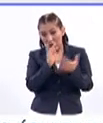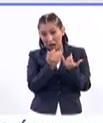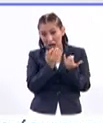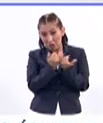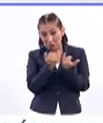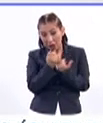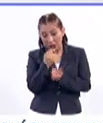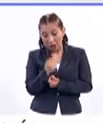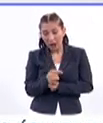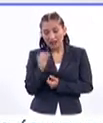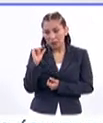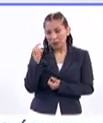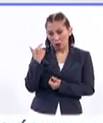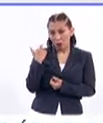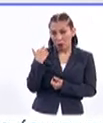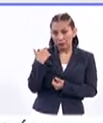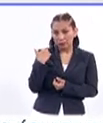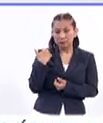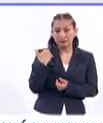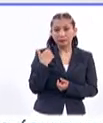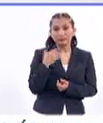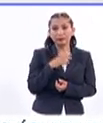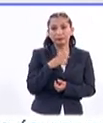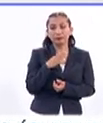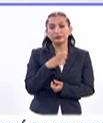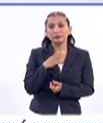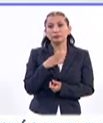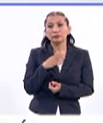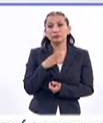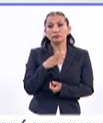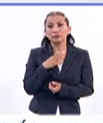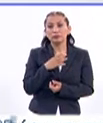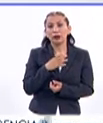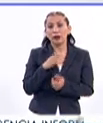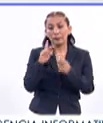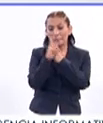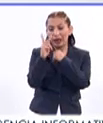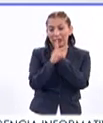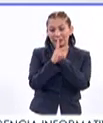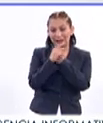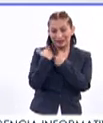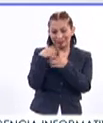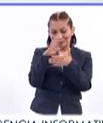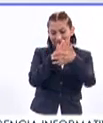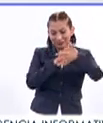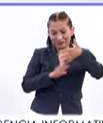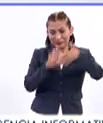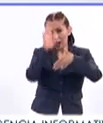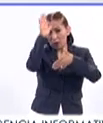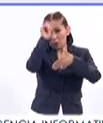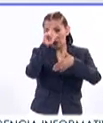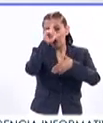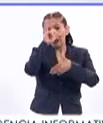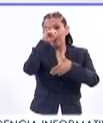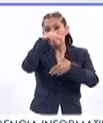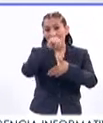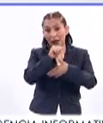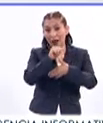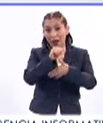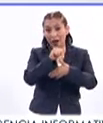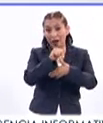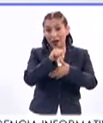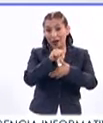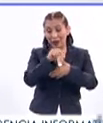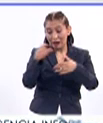Por ejemplo, está recientemente esto de los países que conforman el Acuerdo de Lima, por ejemplo.